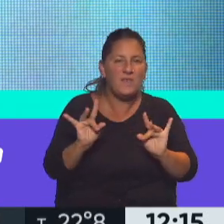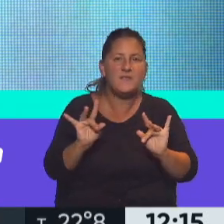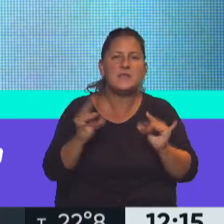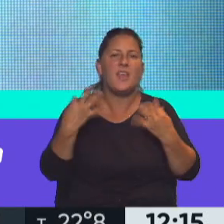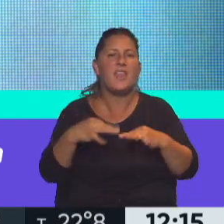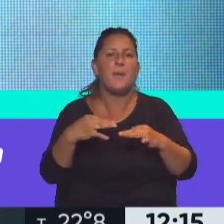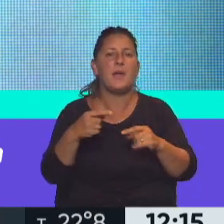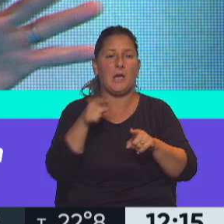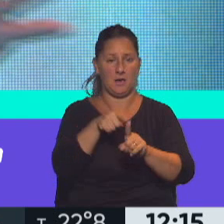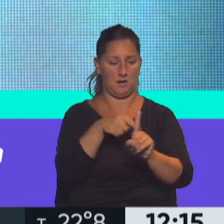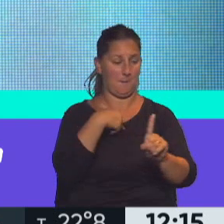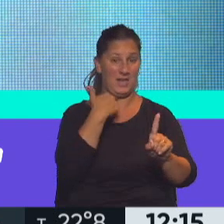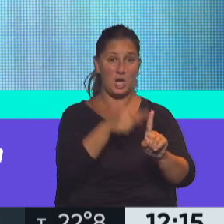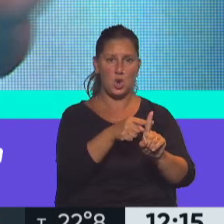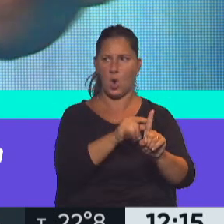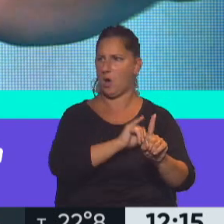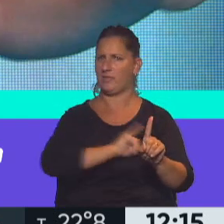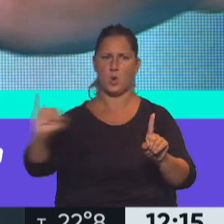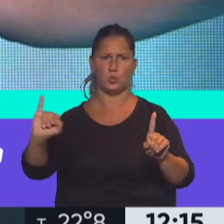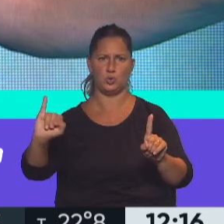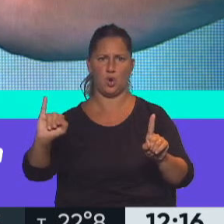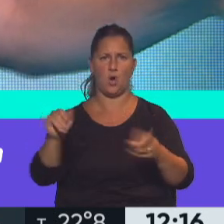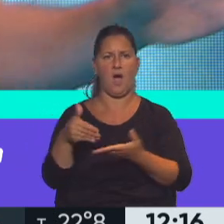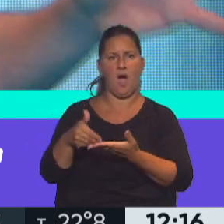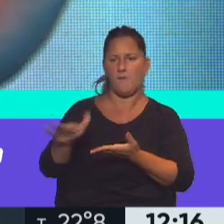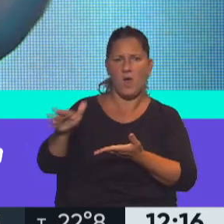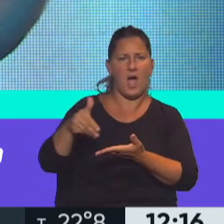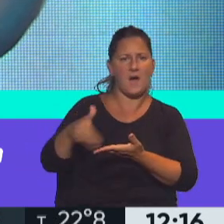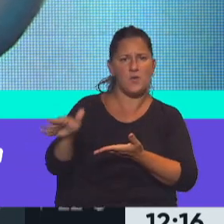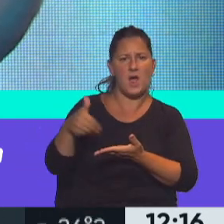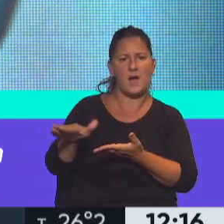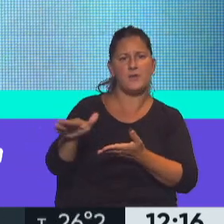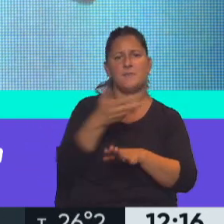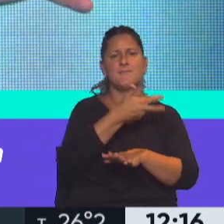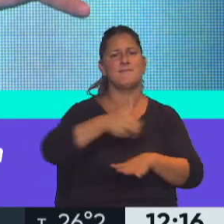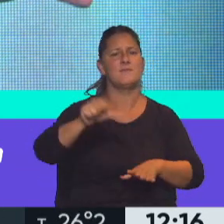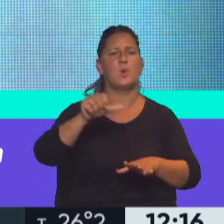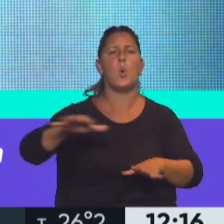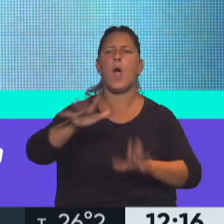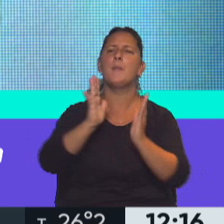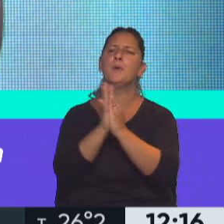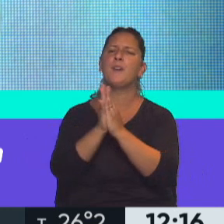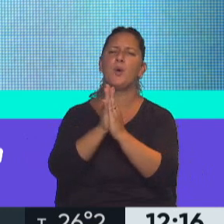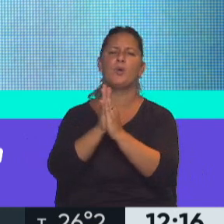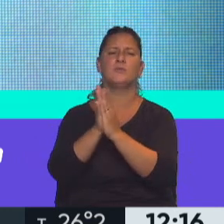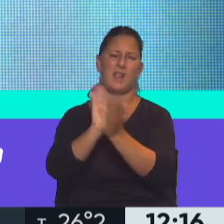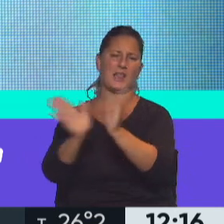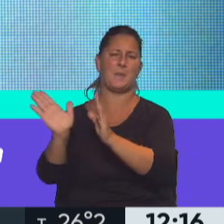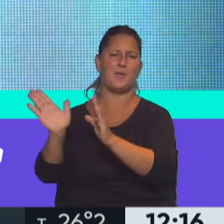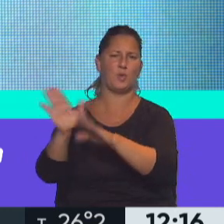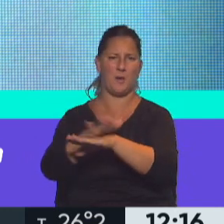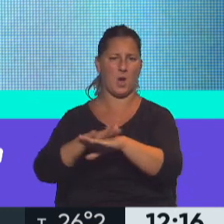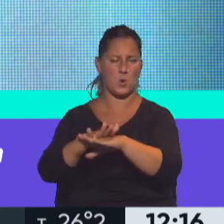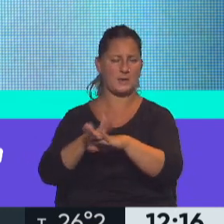es denunciarlo. No, mi hijo no. Entonces lo dejás afuera de la casa, y entonces lo llevas a algún lugar y cúrenmelo. Digamos,